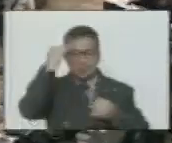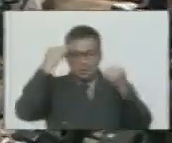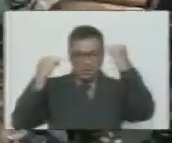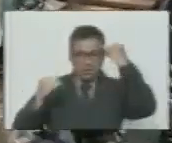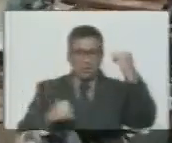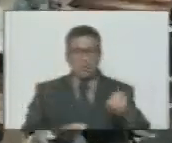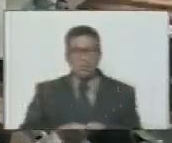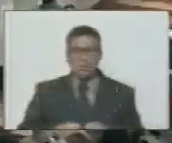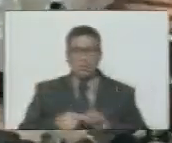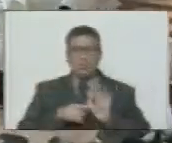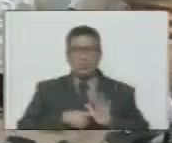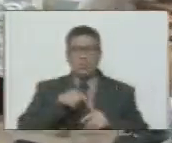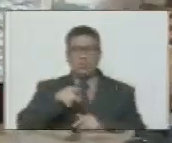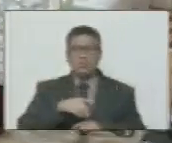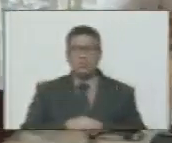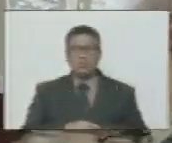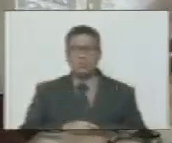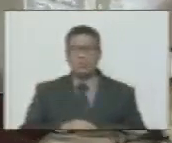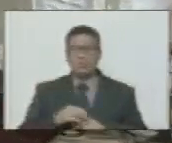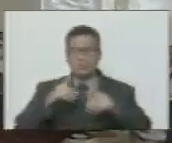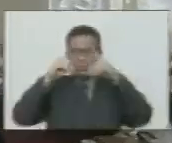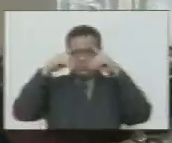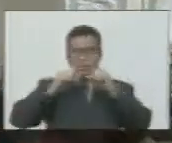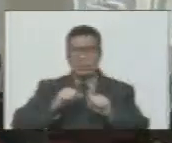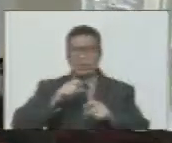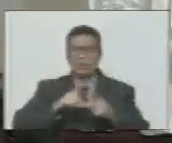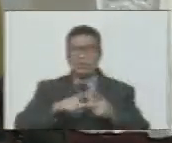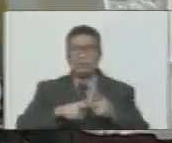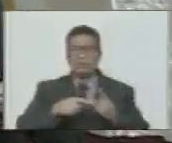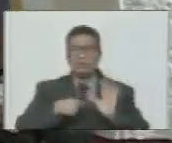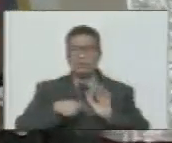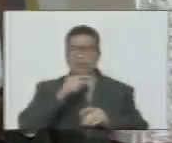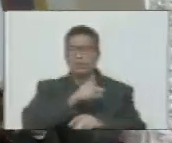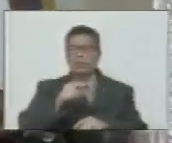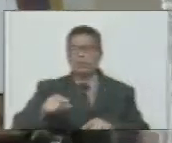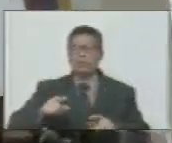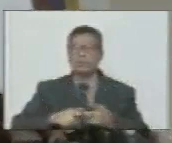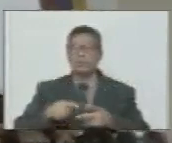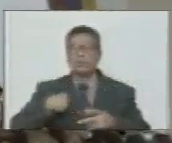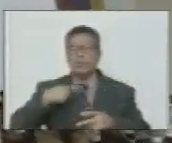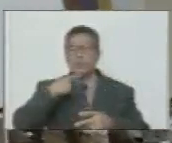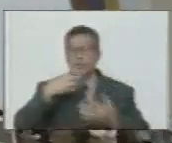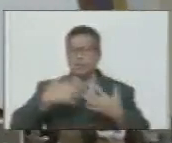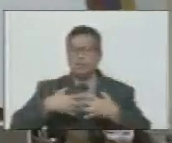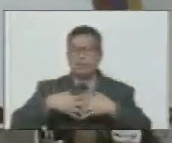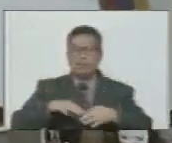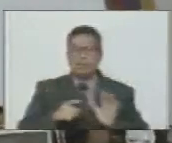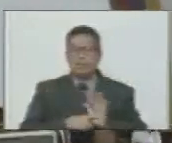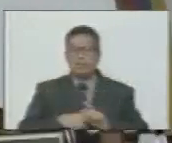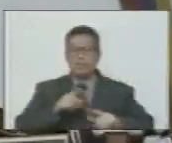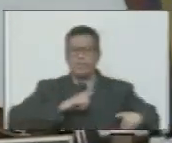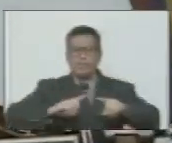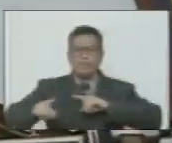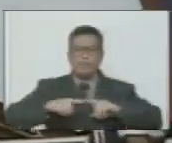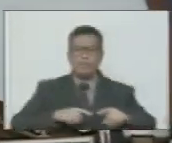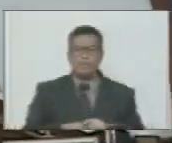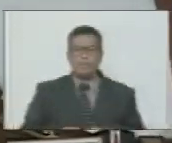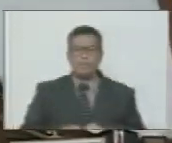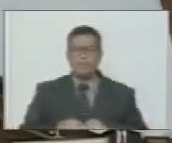Propiedad Intelectual e identificación, profesión y cargo del personal autorizado por la empresa para